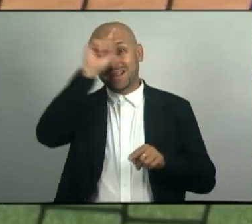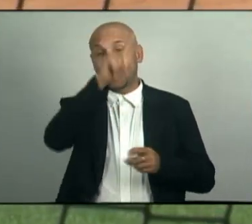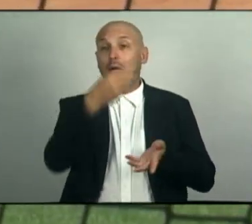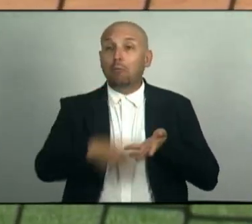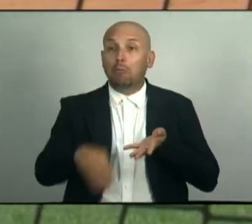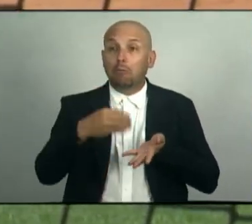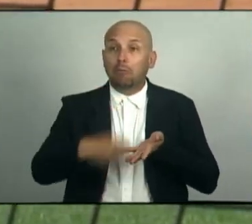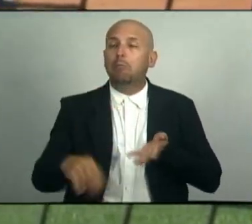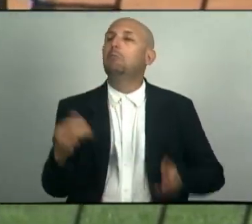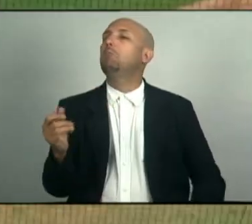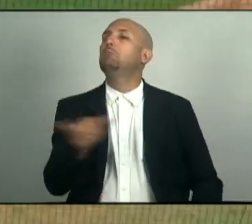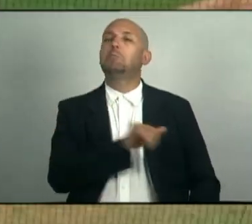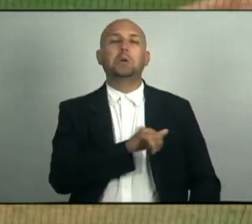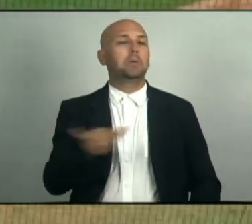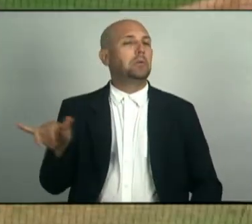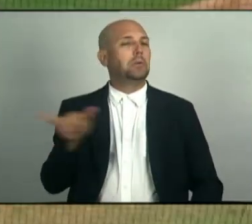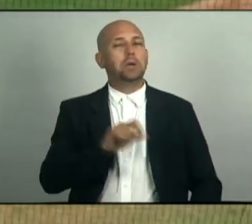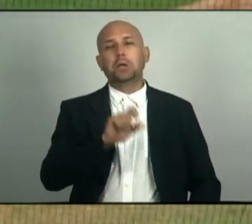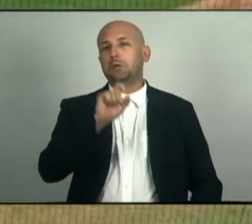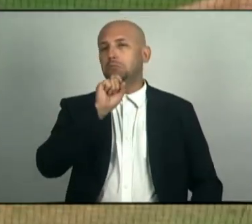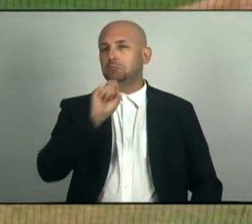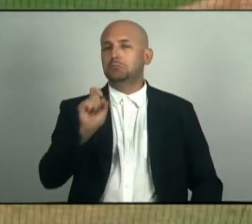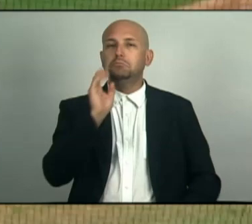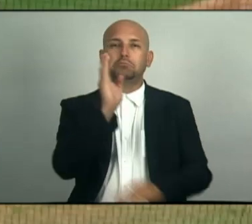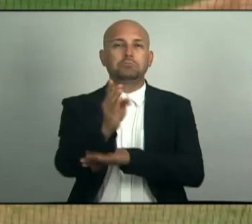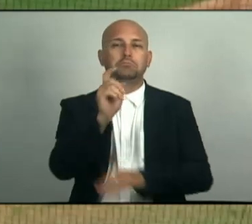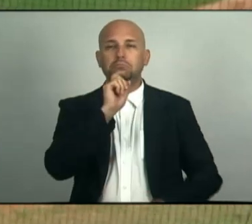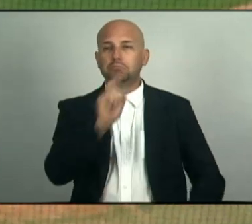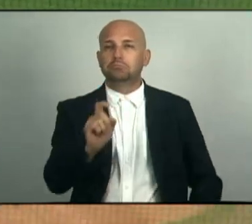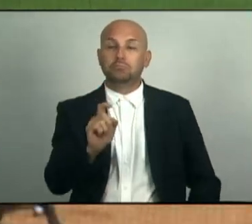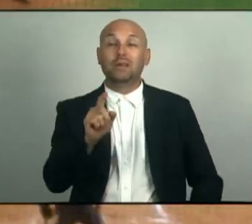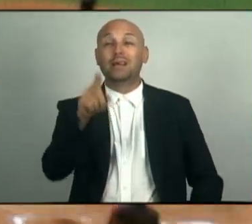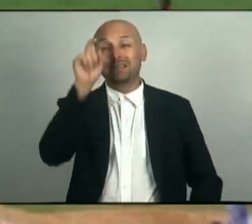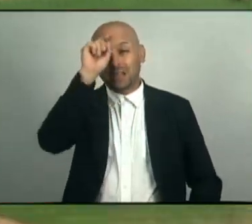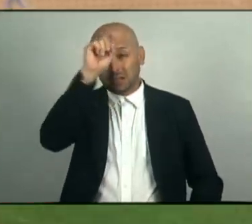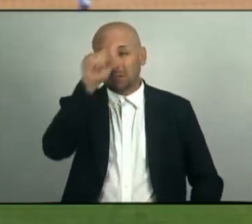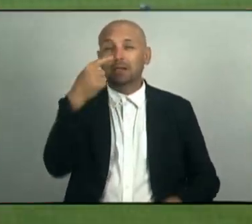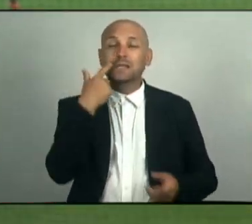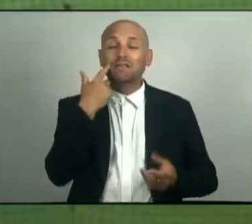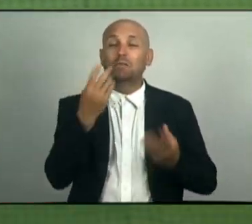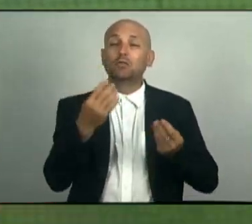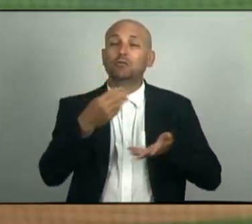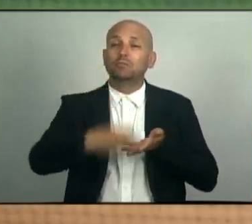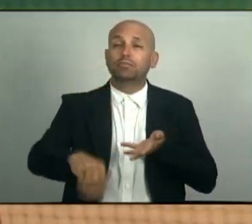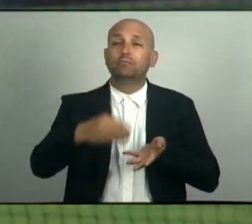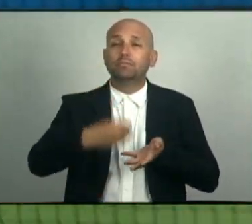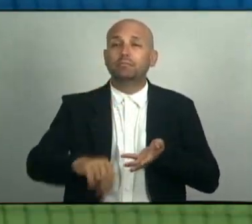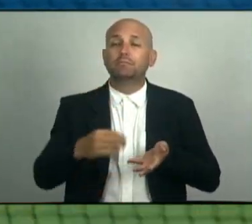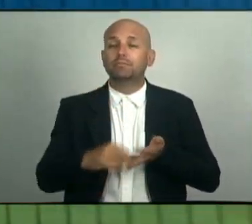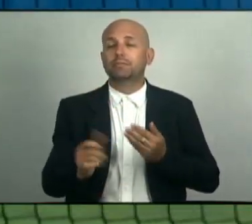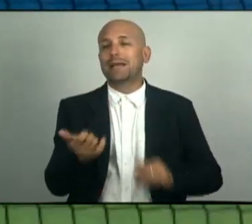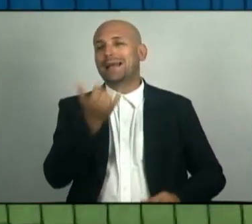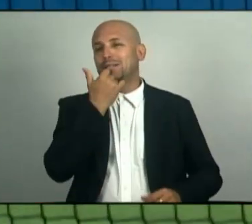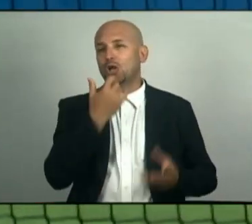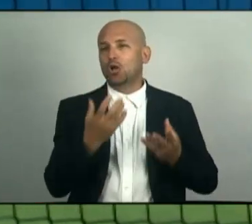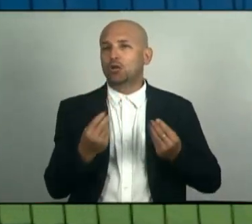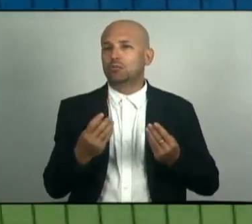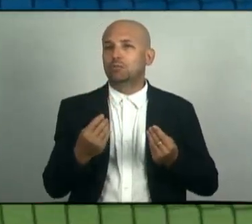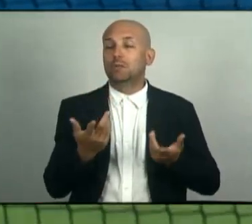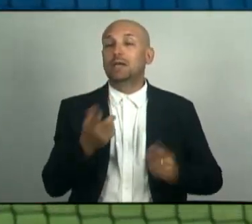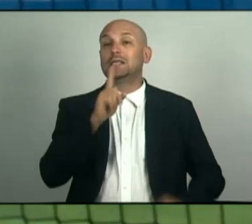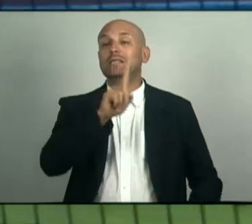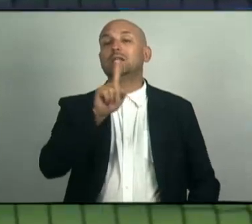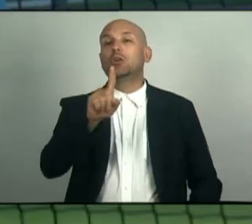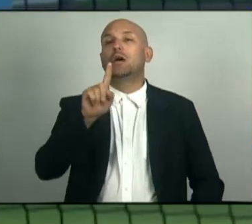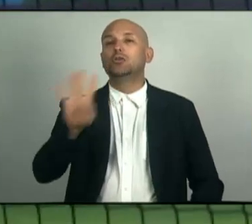espirituana la más discreta entre los equipos que compiten que ha cometido al menos un error Por partido y ya suma 114